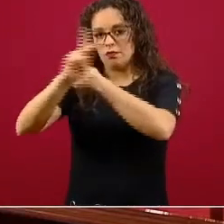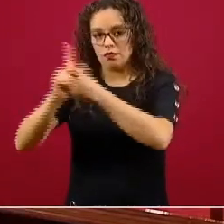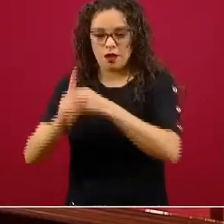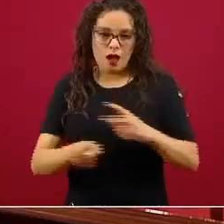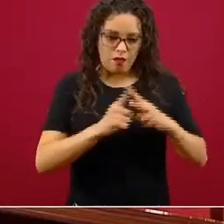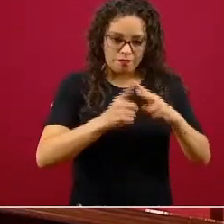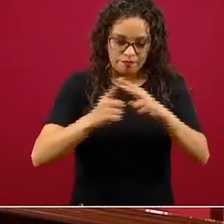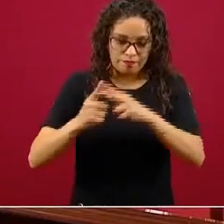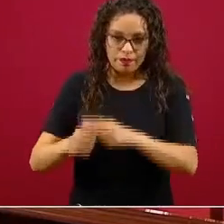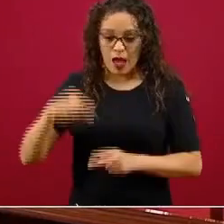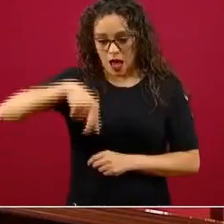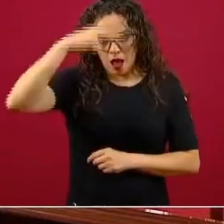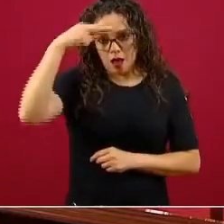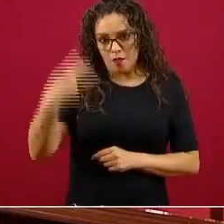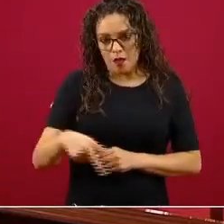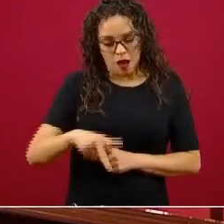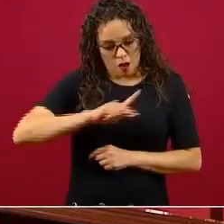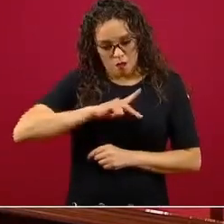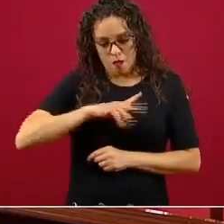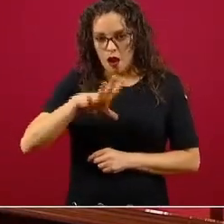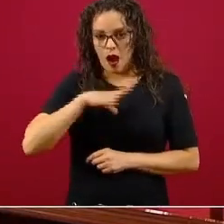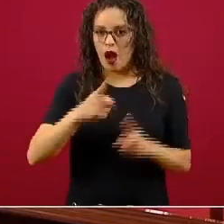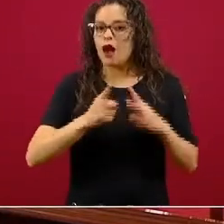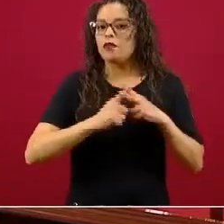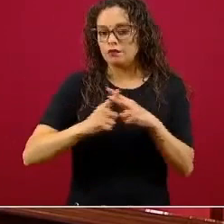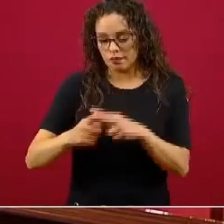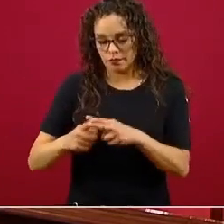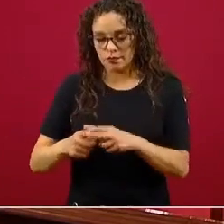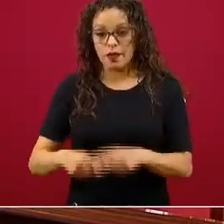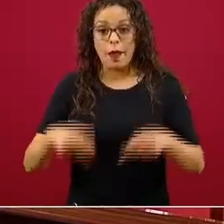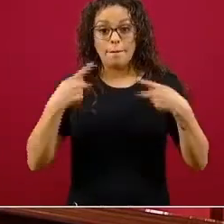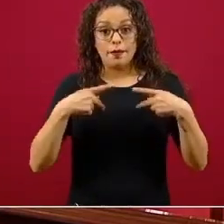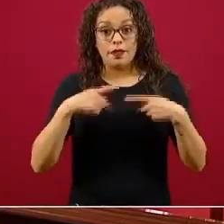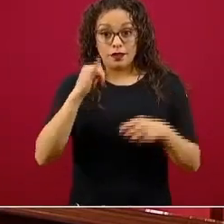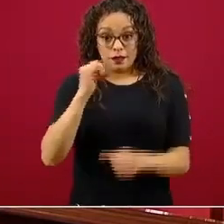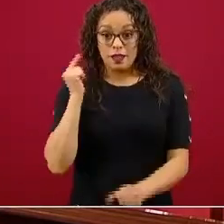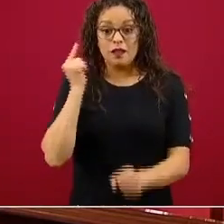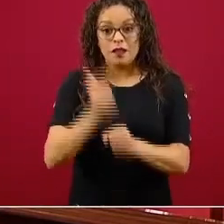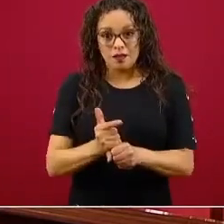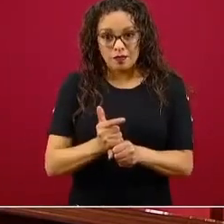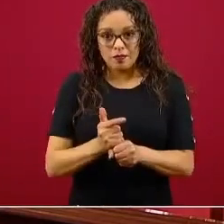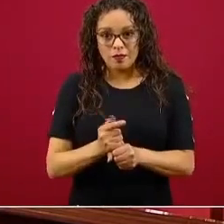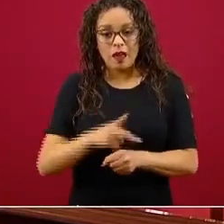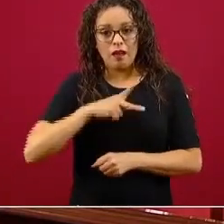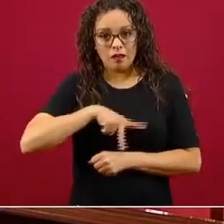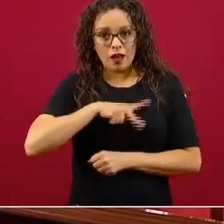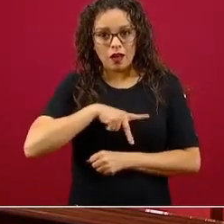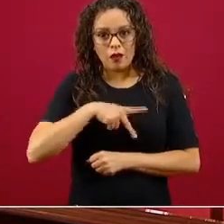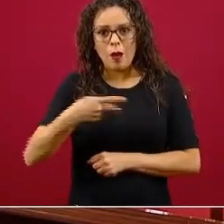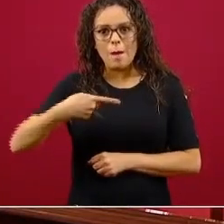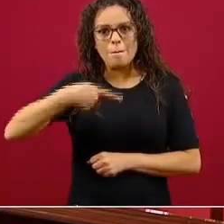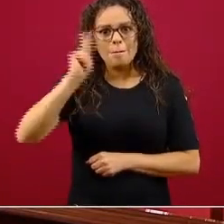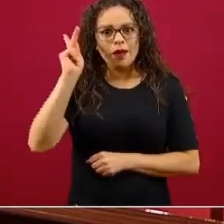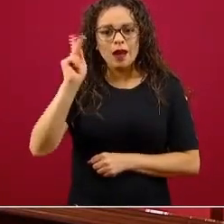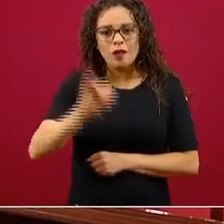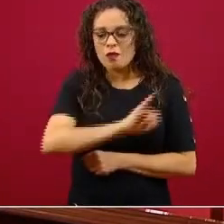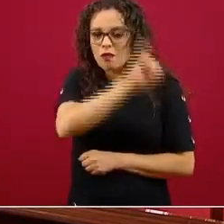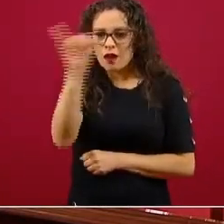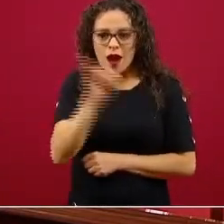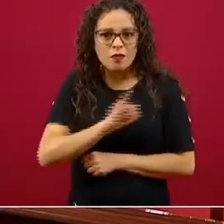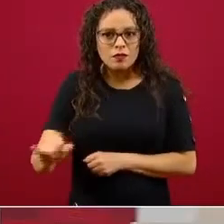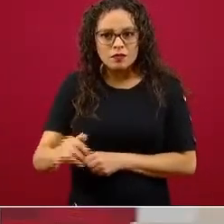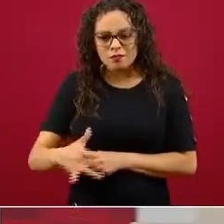de personas que se les encuentra el virus y nunca desarrollan síntoma alguno, y es como si no lo hubieran